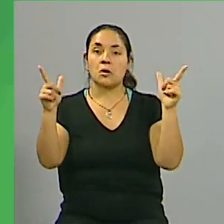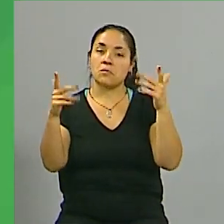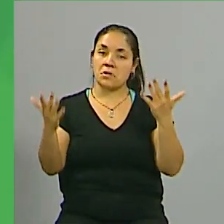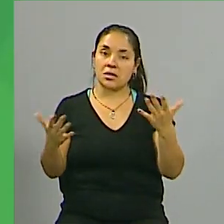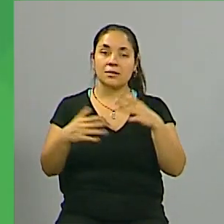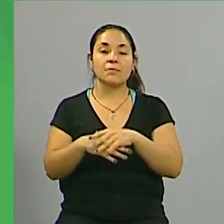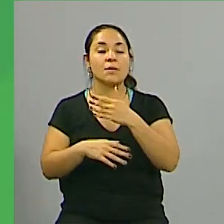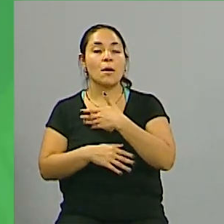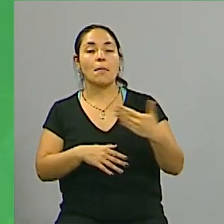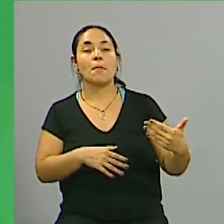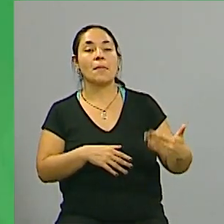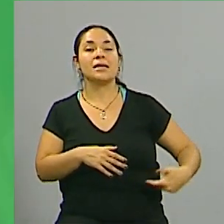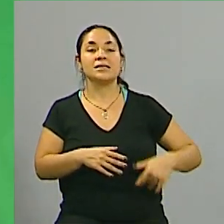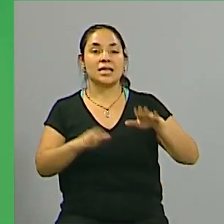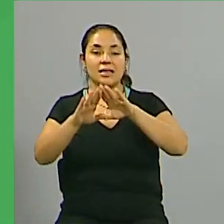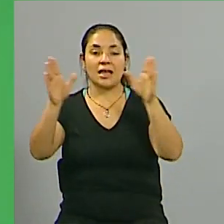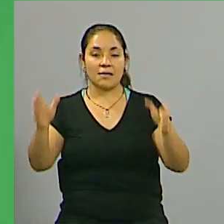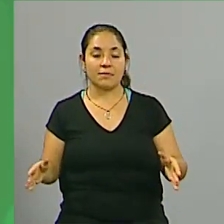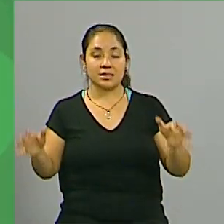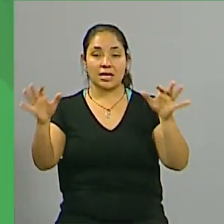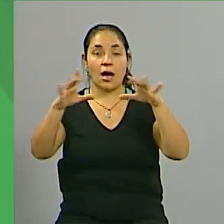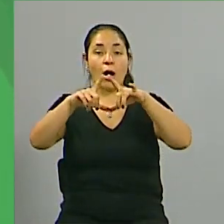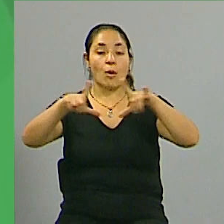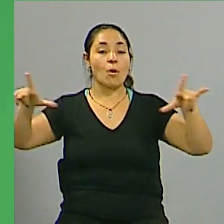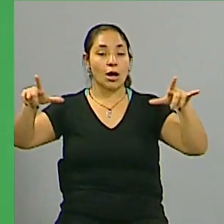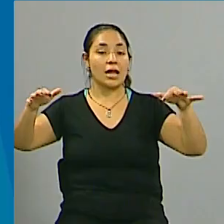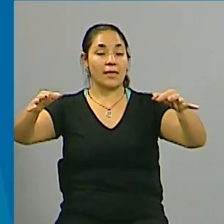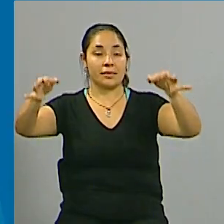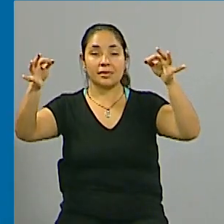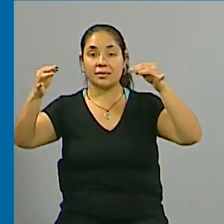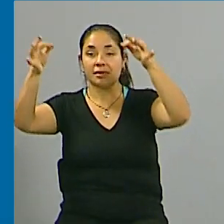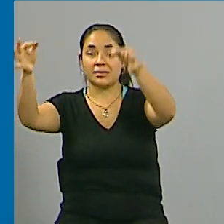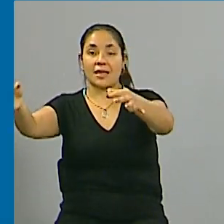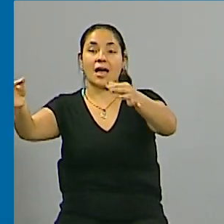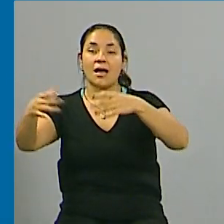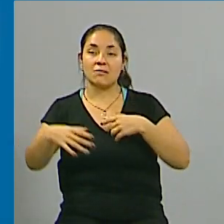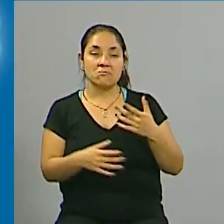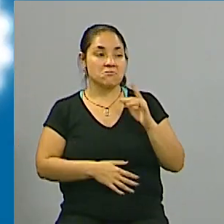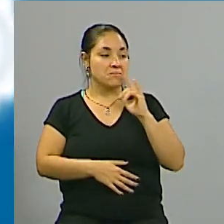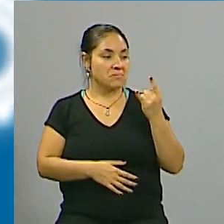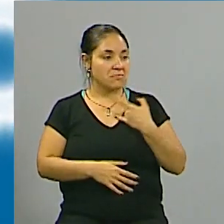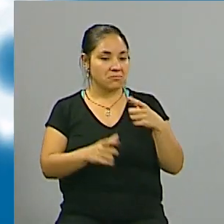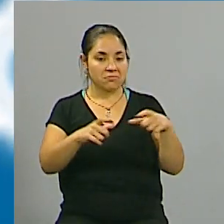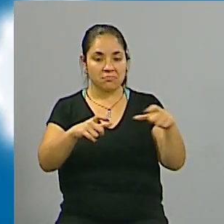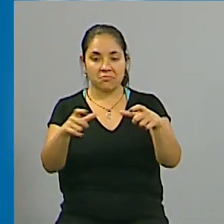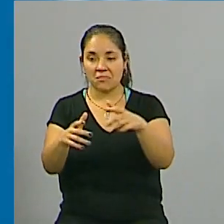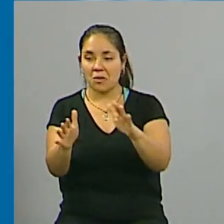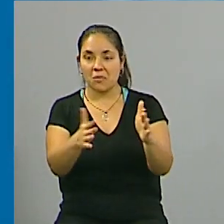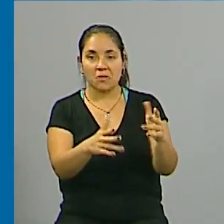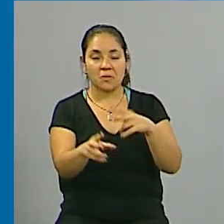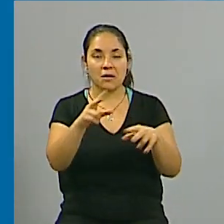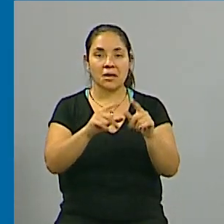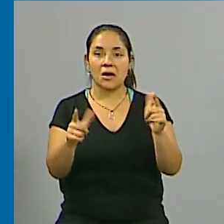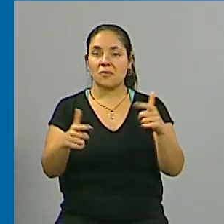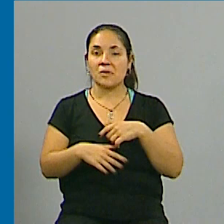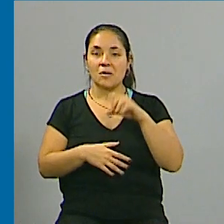presidente de mesa el que le entregue la boleta y no ellos buscando adentro del cuarto oscuro la boleta. Hoy en día hay todavía un